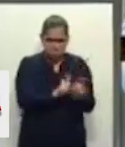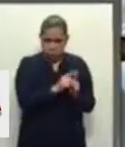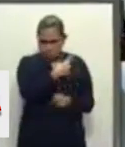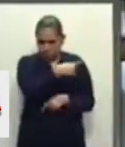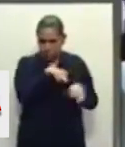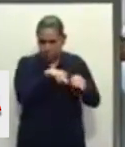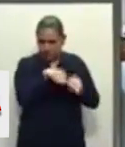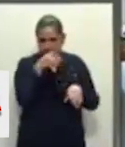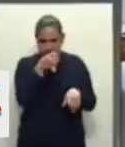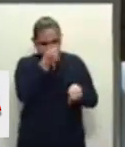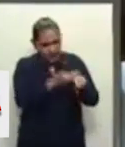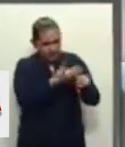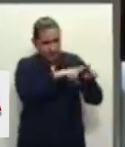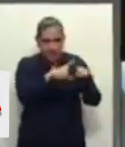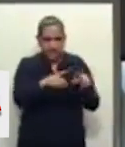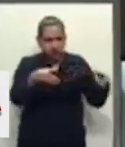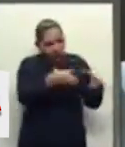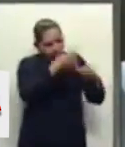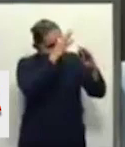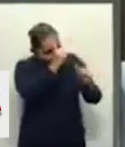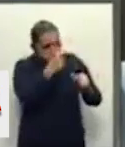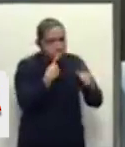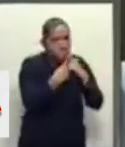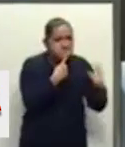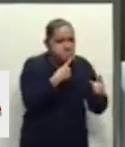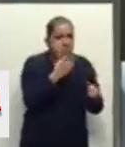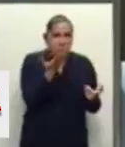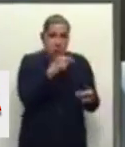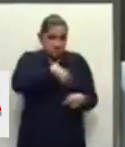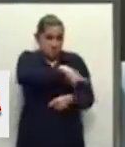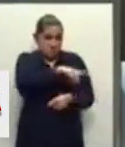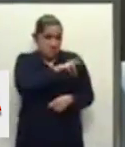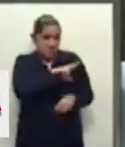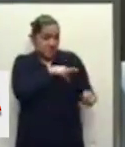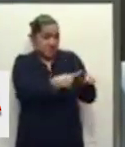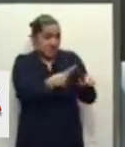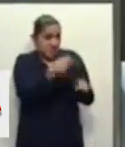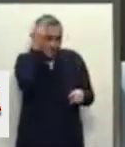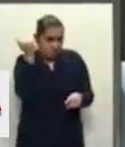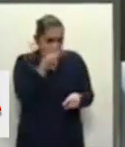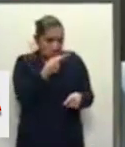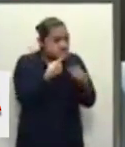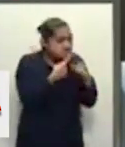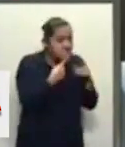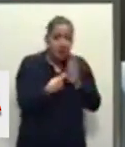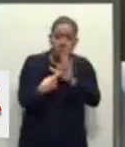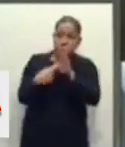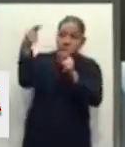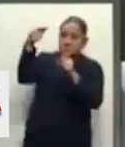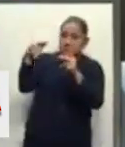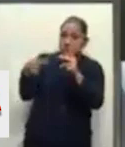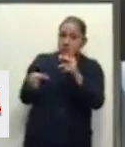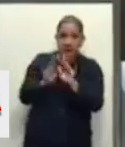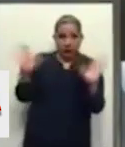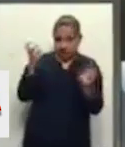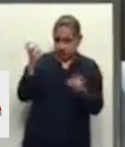nada más un mejoralito ante la grave crisis que tenemos. Es aquí, vamos a hacer las